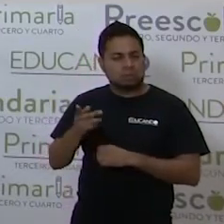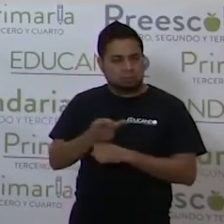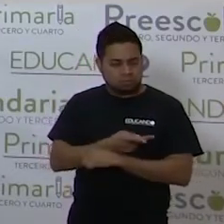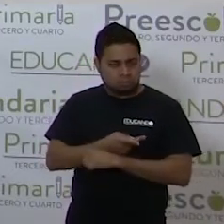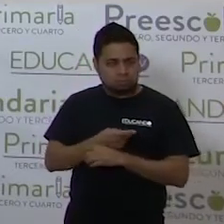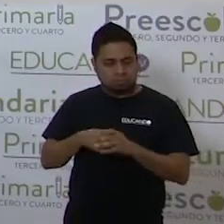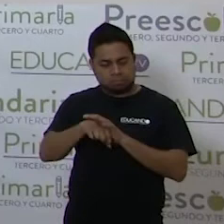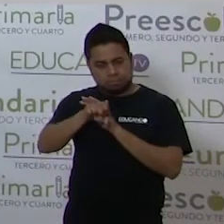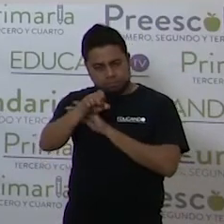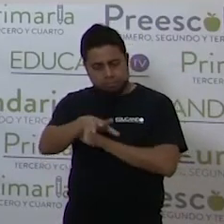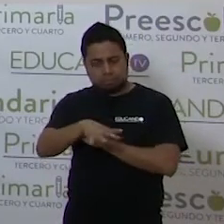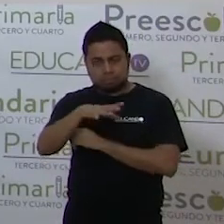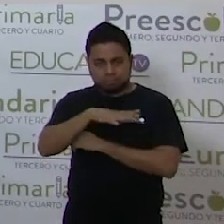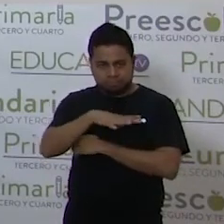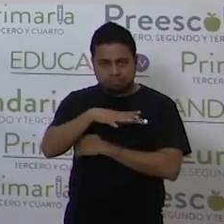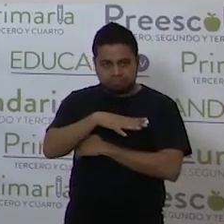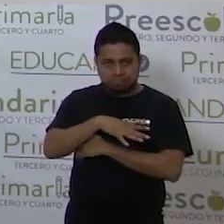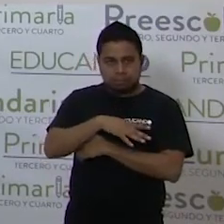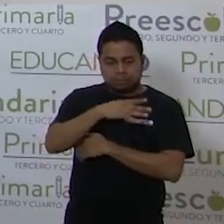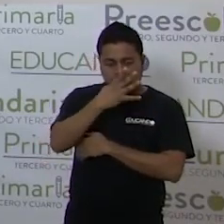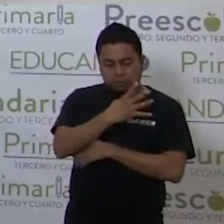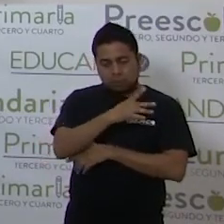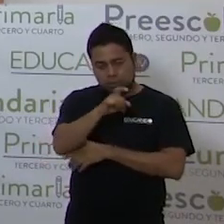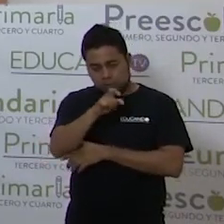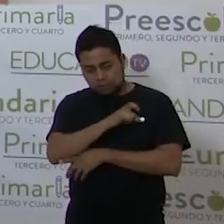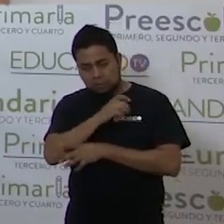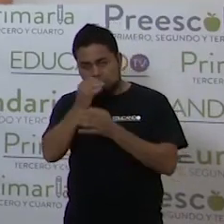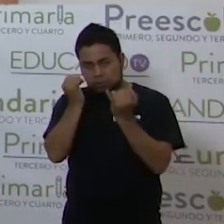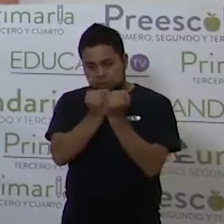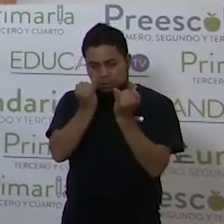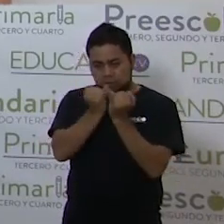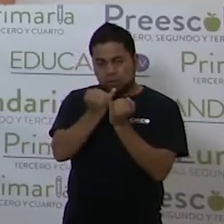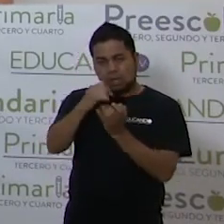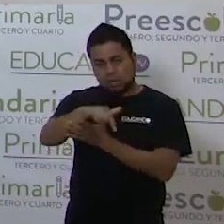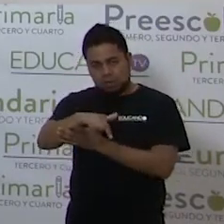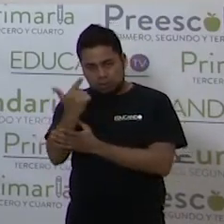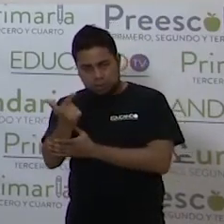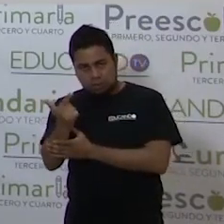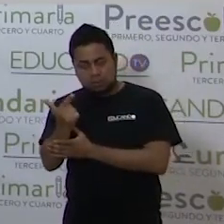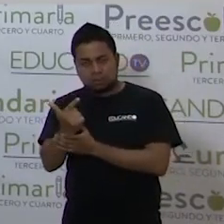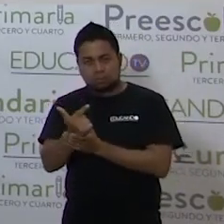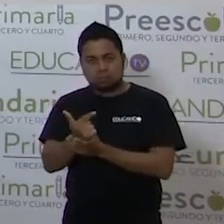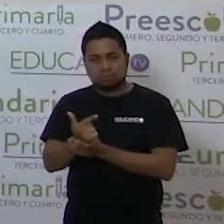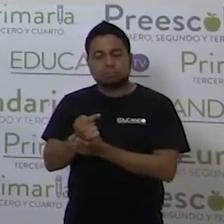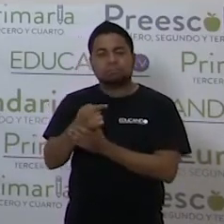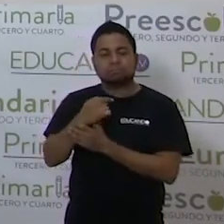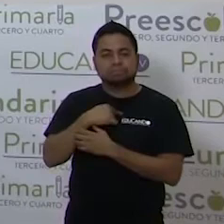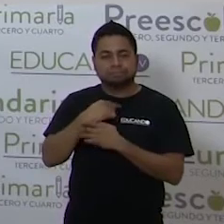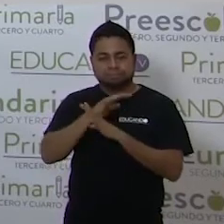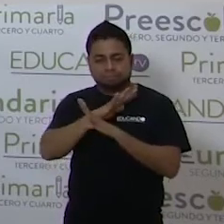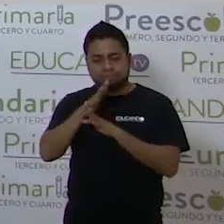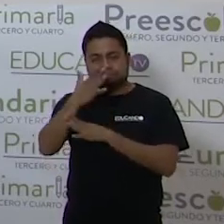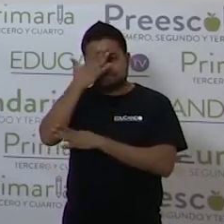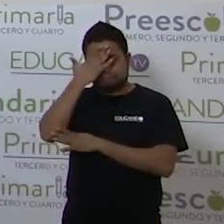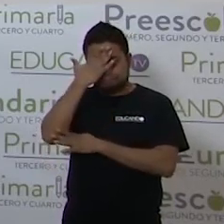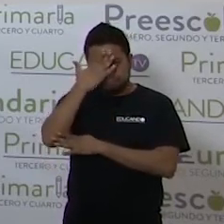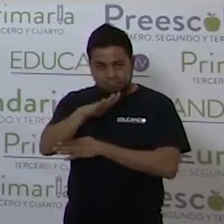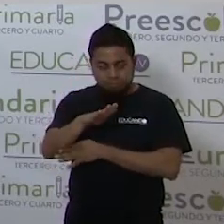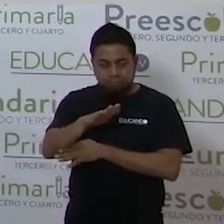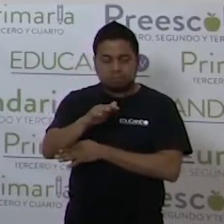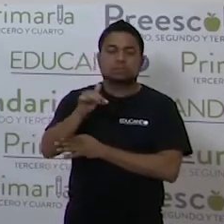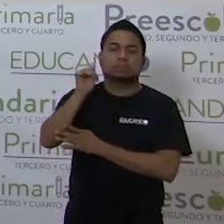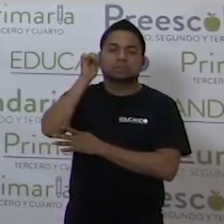si tenemos 4x igual a 12 nosotros entendimos que